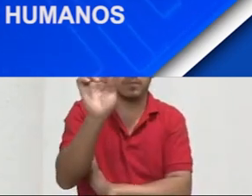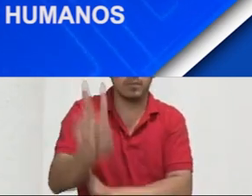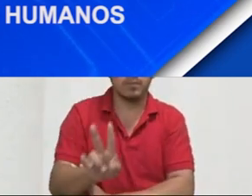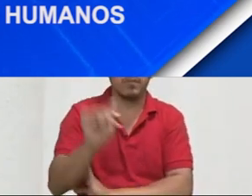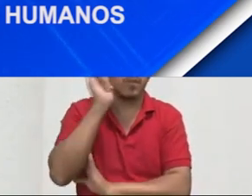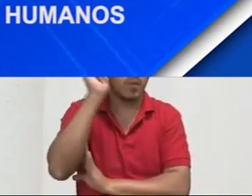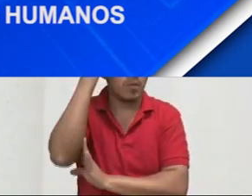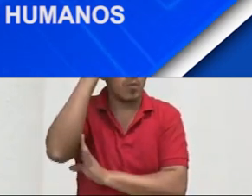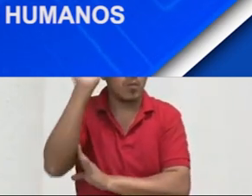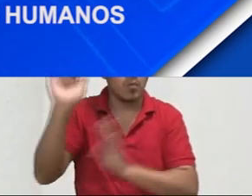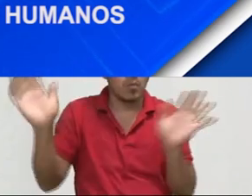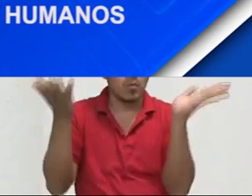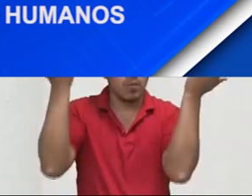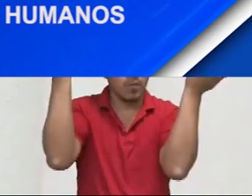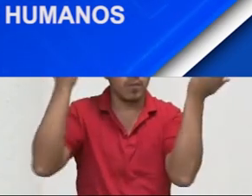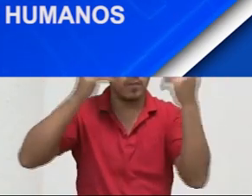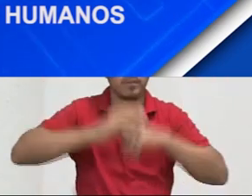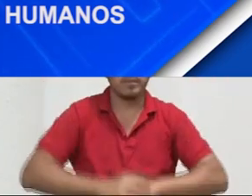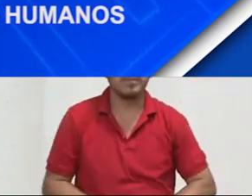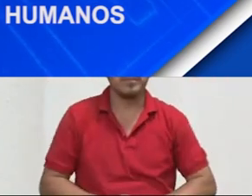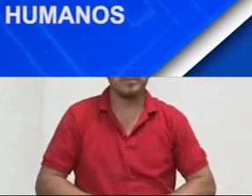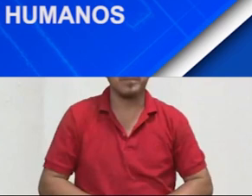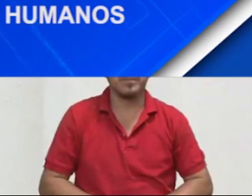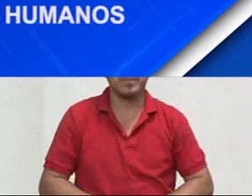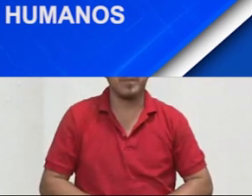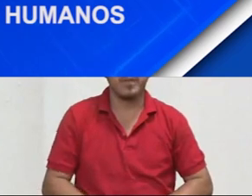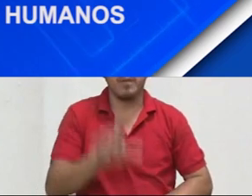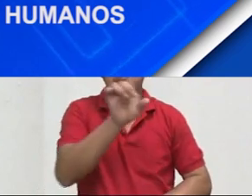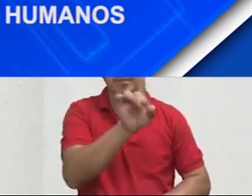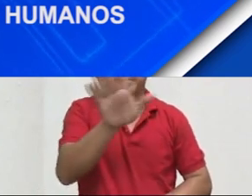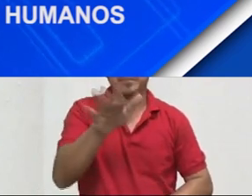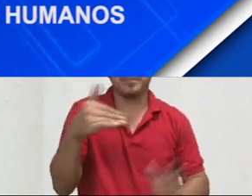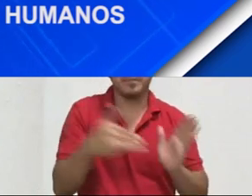25.682 adultos y adultas mayores;